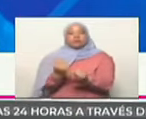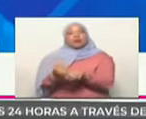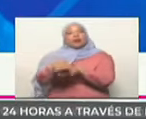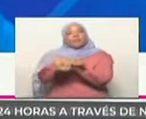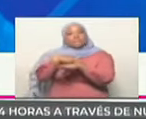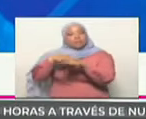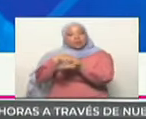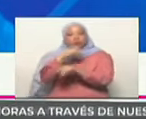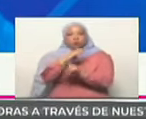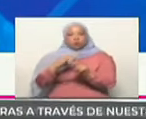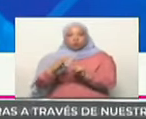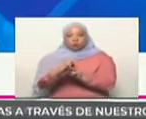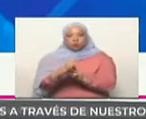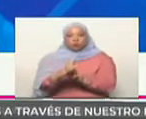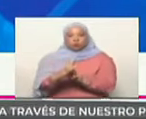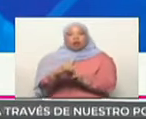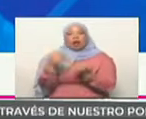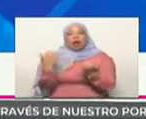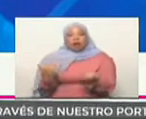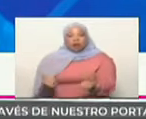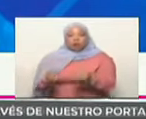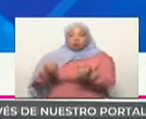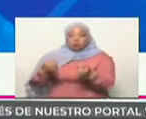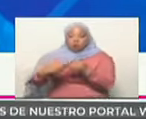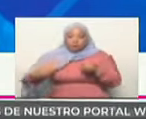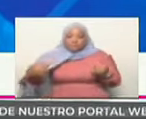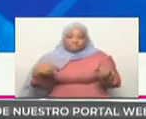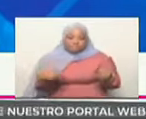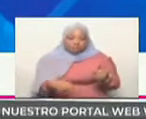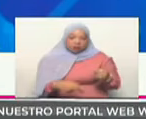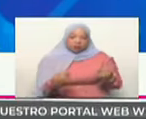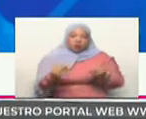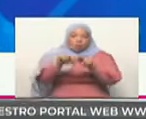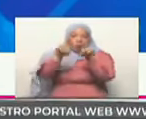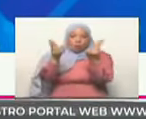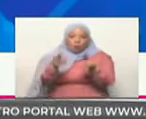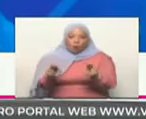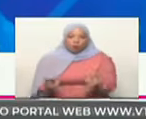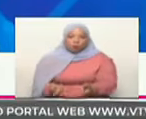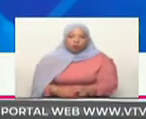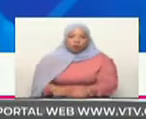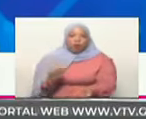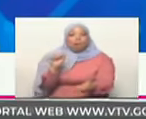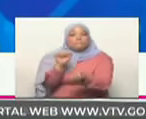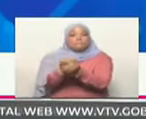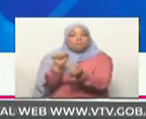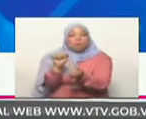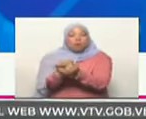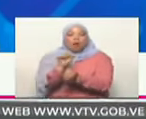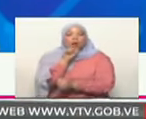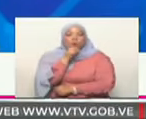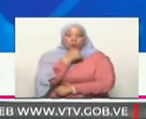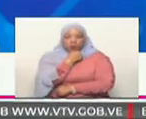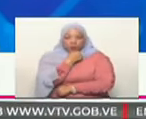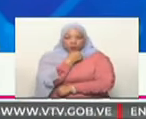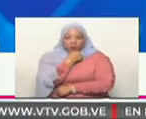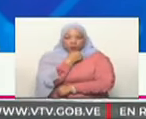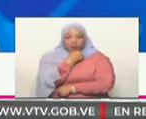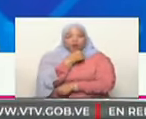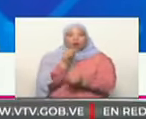Cultura, se logró inaugurar el Museo de la Abuela y el Abuelo